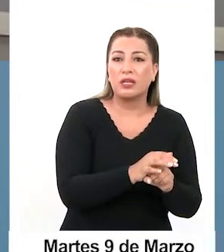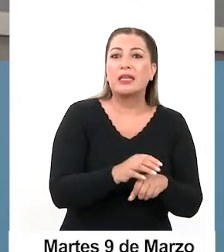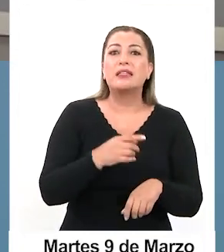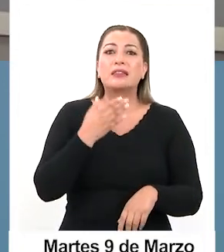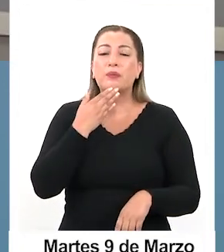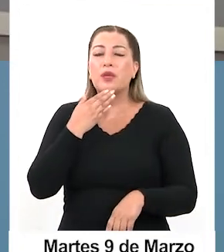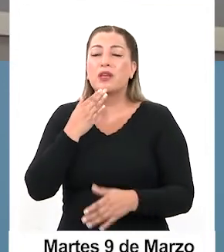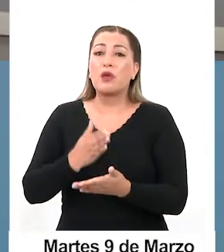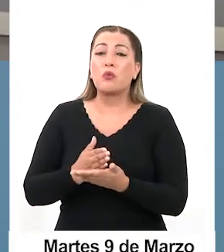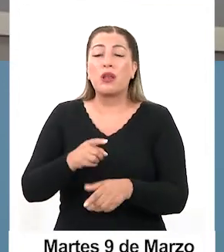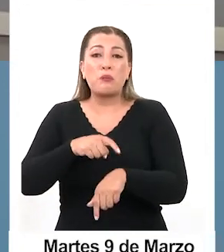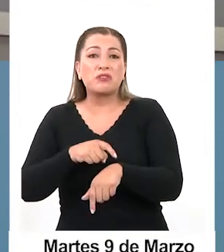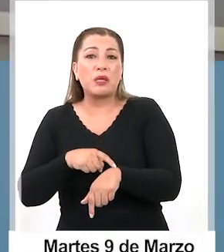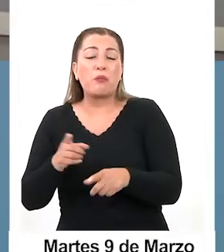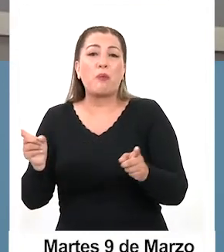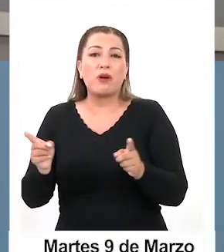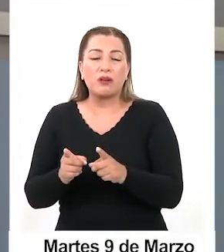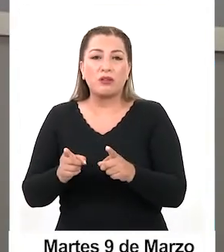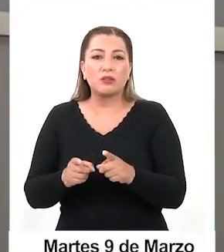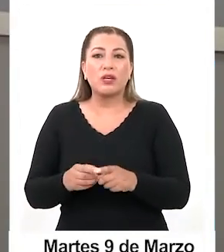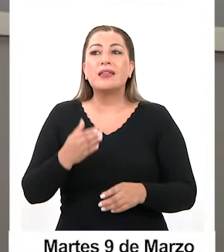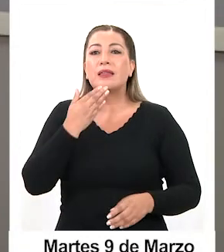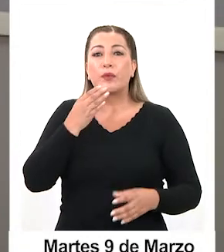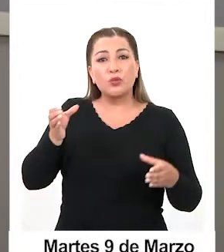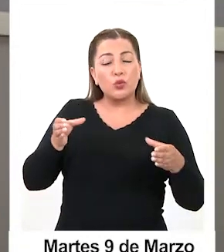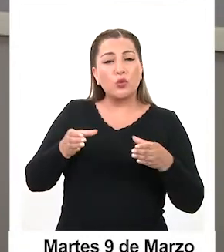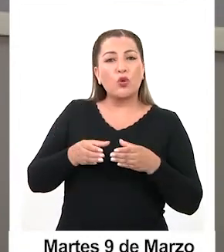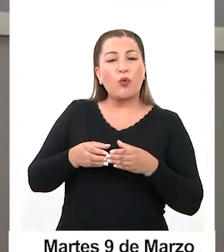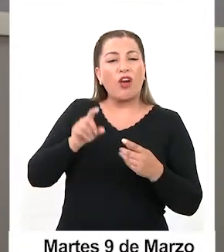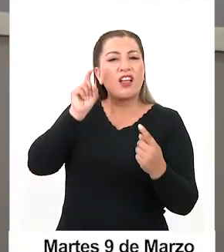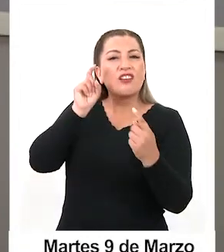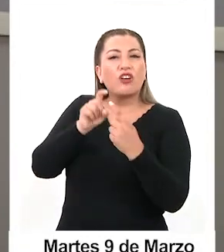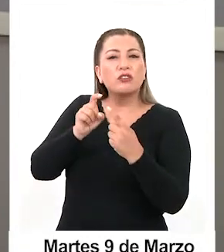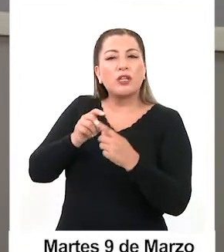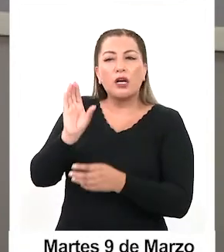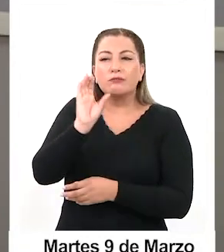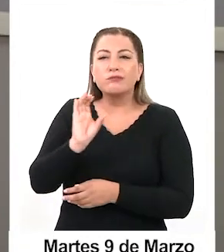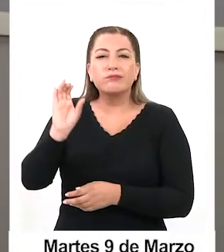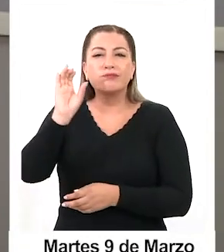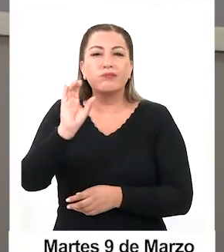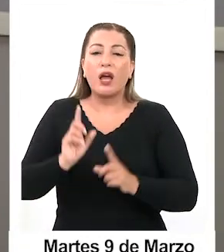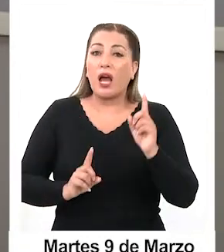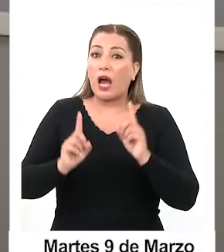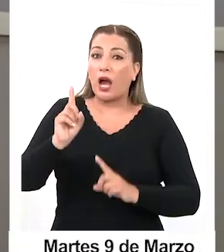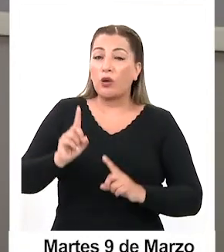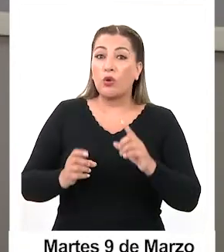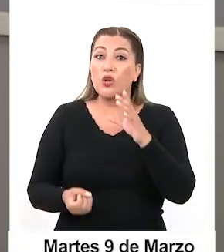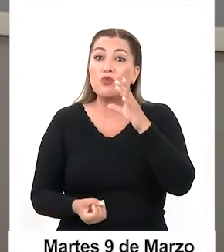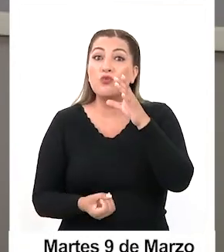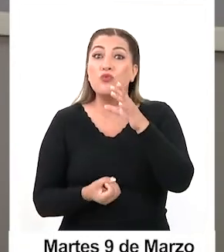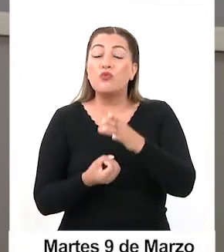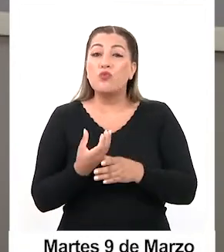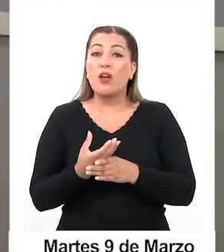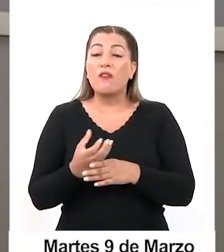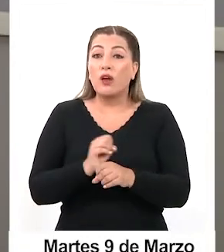transitoria, y también son los equipos de trazabilidad que hoy día están trabajando fuertemente para, en caso que pudiera haber una nueva ola,